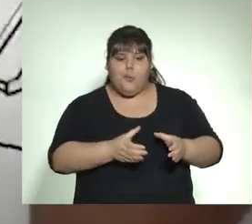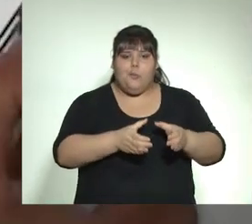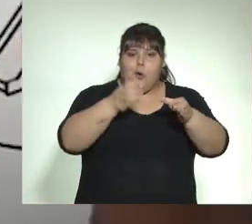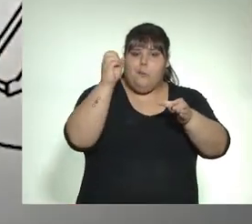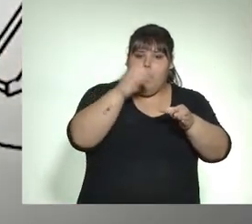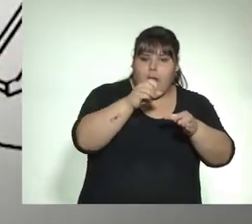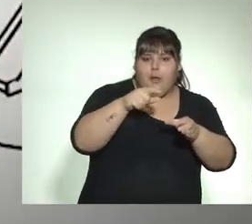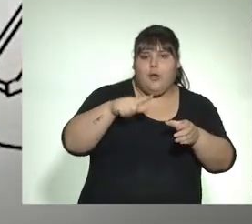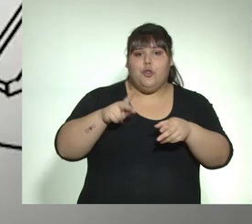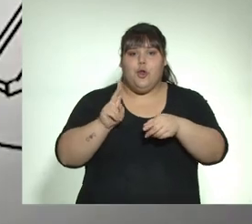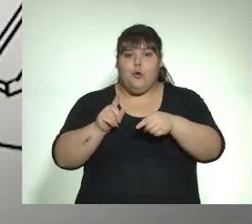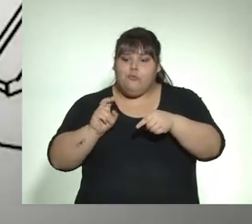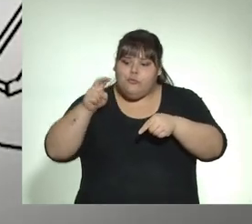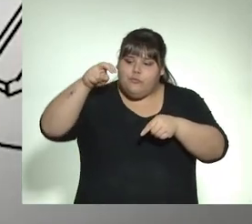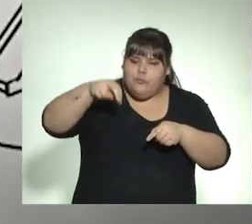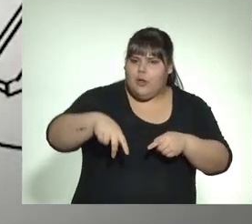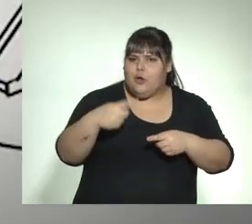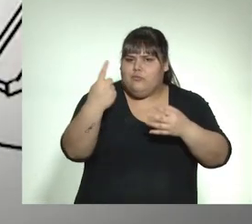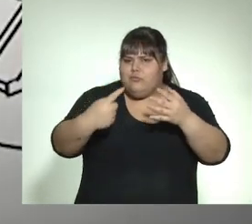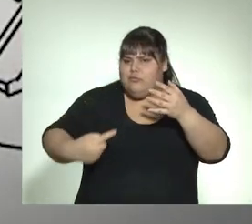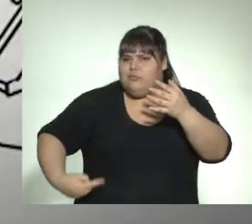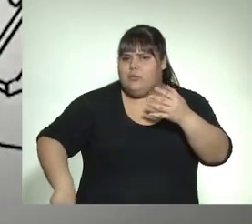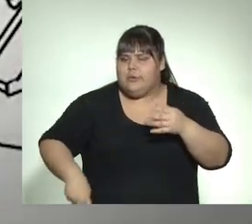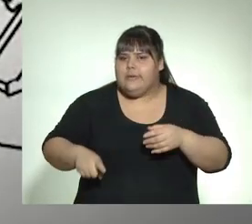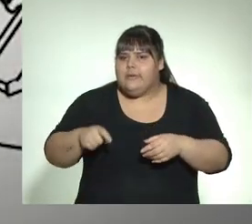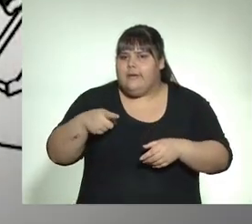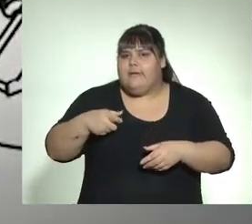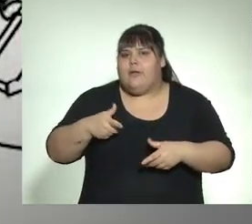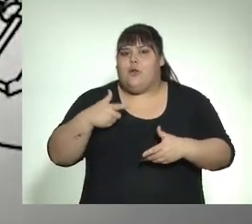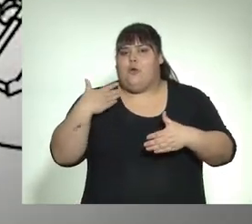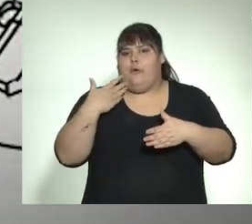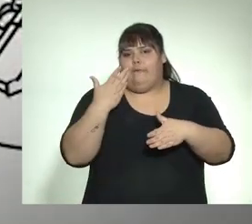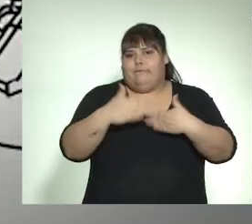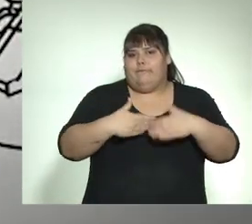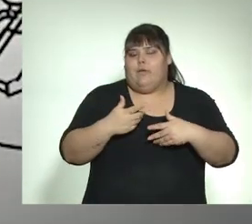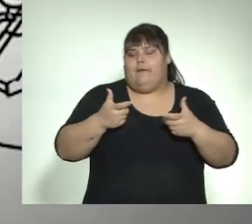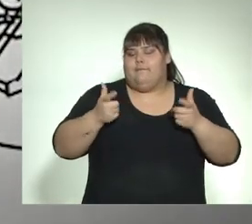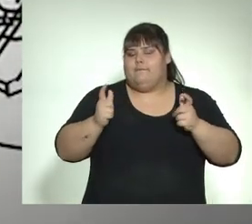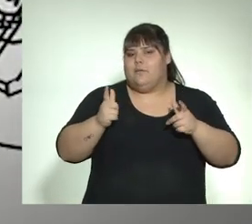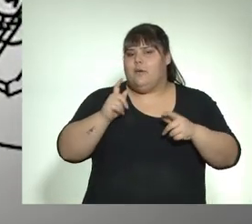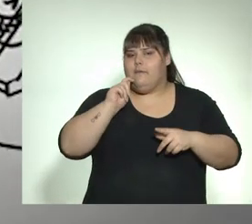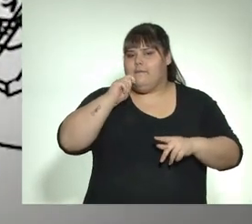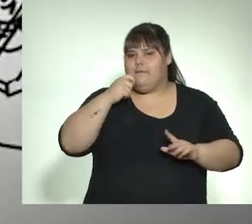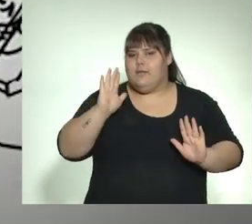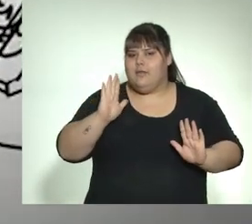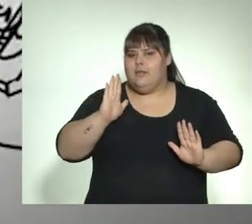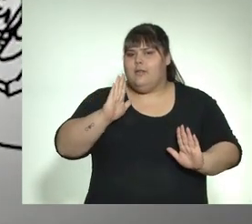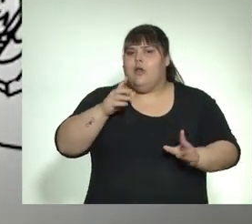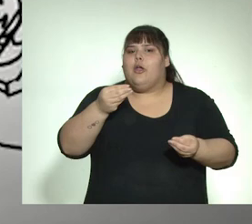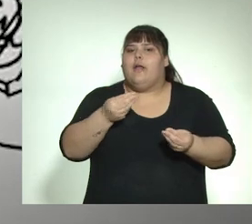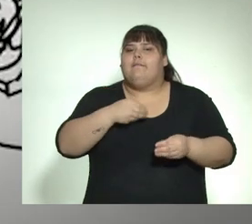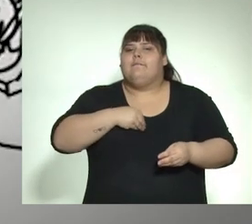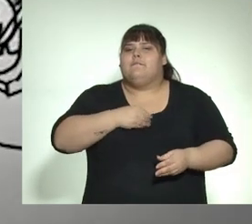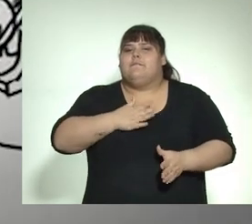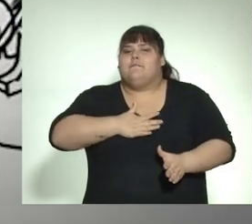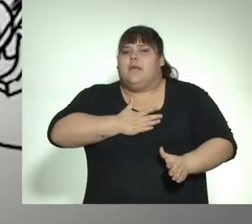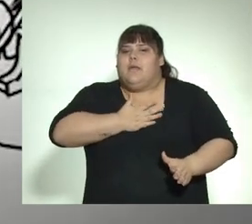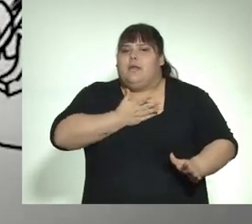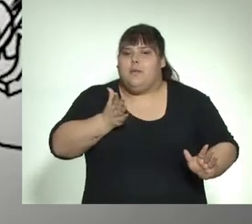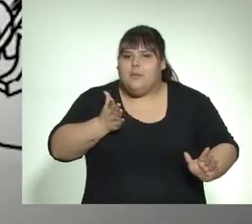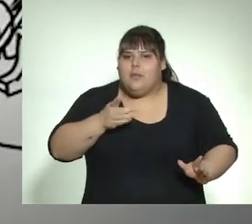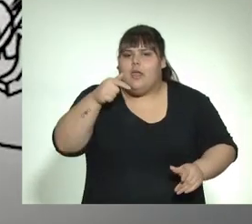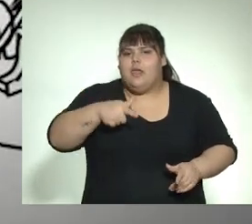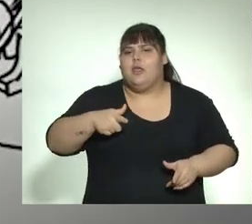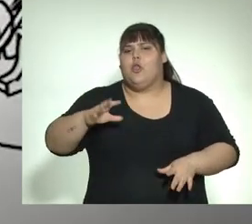papeleros, toboganes y muchas cosas más. Estamos pasándola muy pero muy bien y nos sentimos realmente